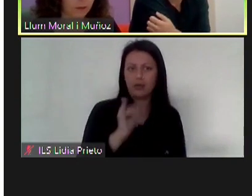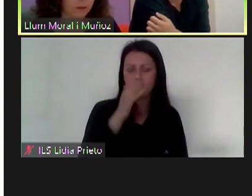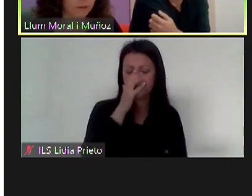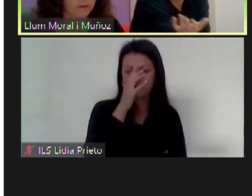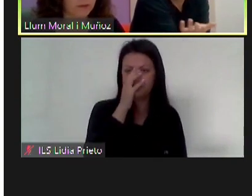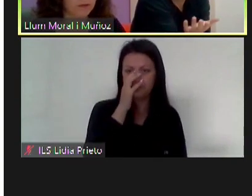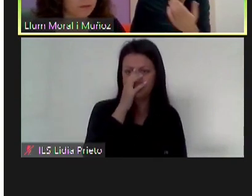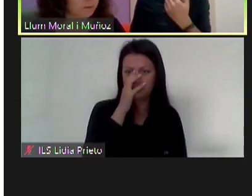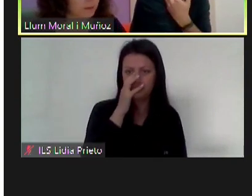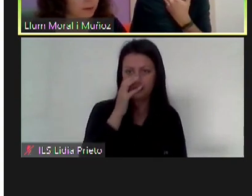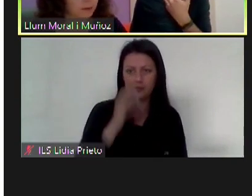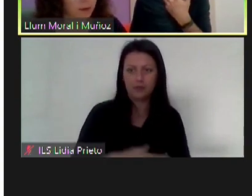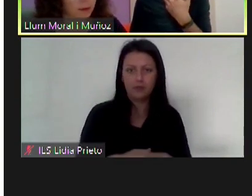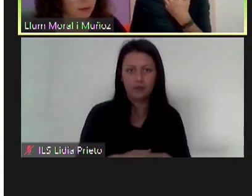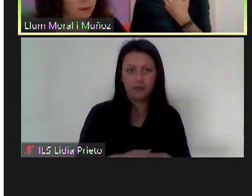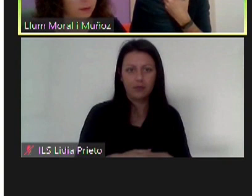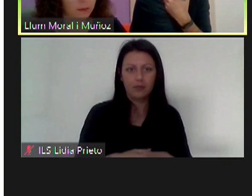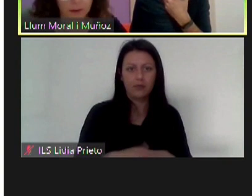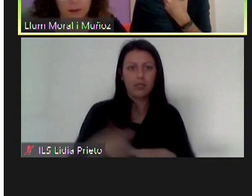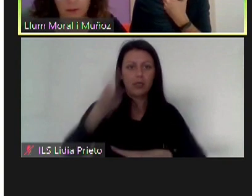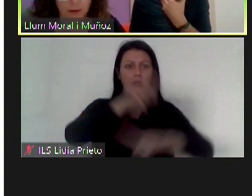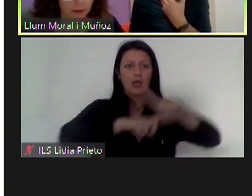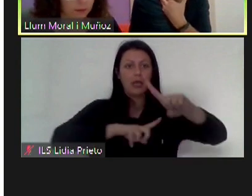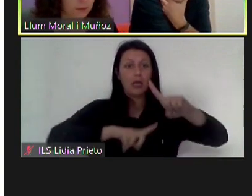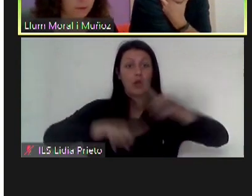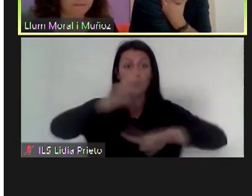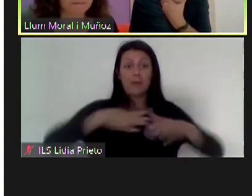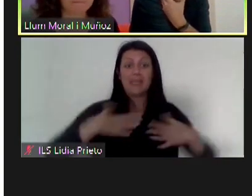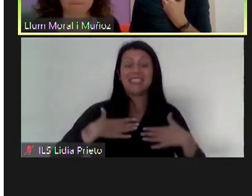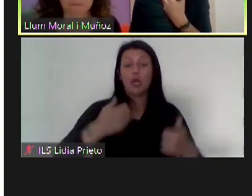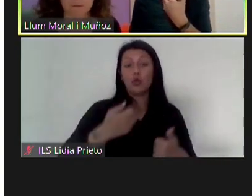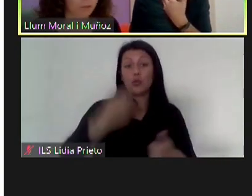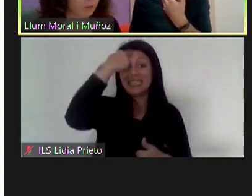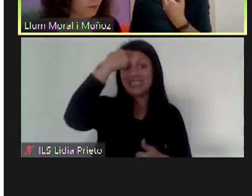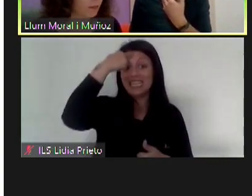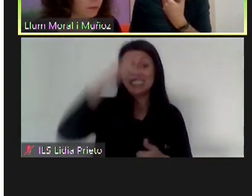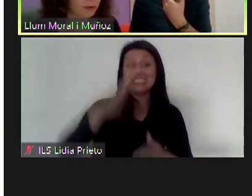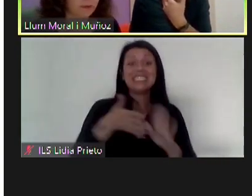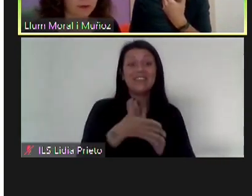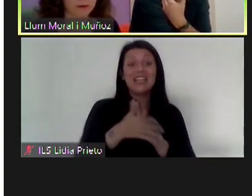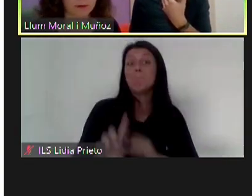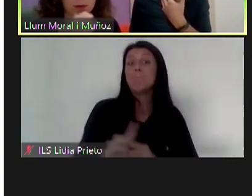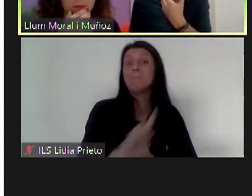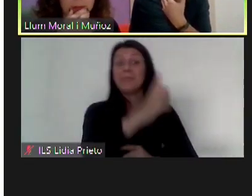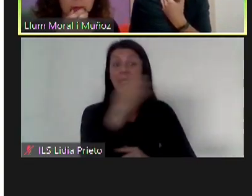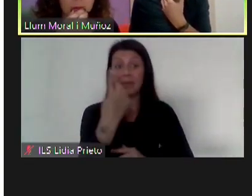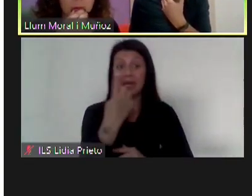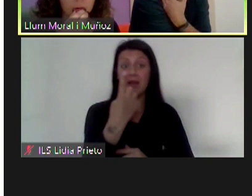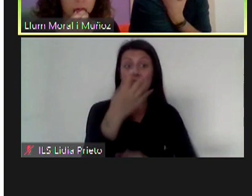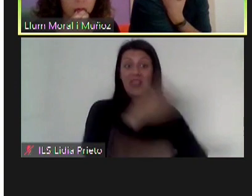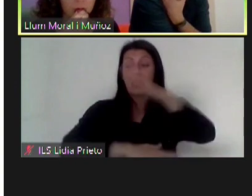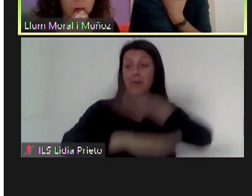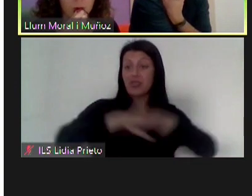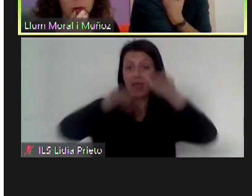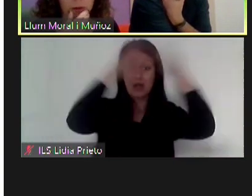Una cuantas cifras más, pues los problemas mentales son la primera causa de discapacidad en el mundo. El 50% de los problemas de salud mental en